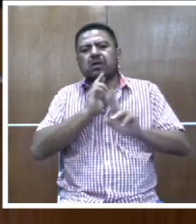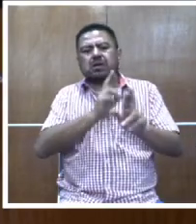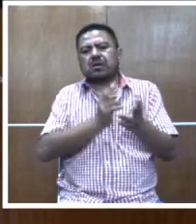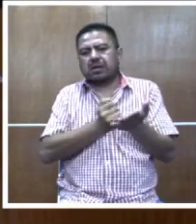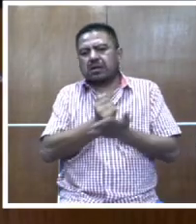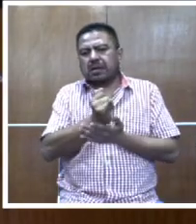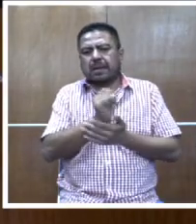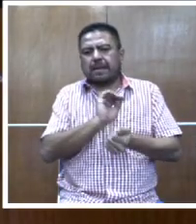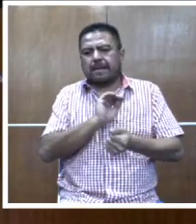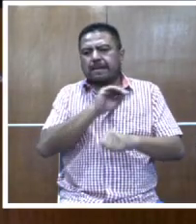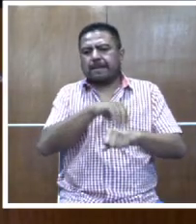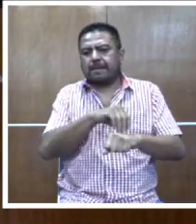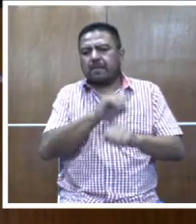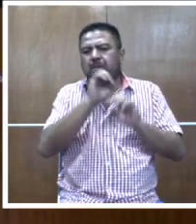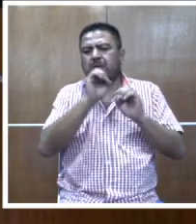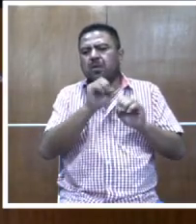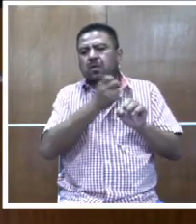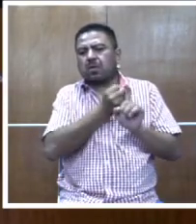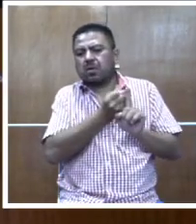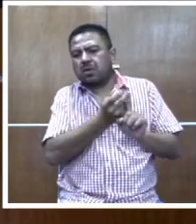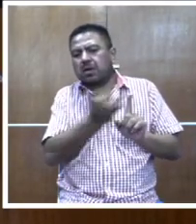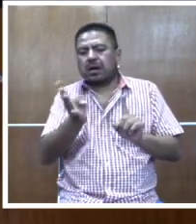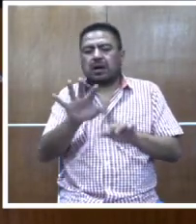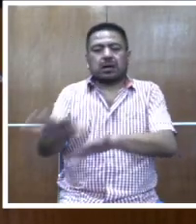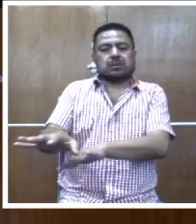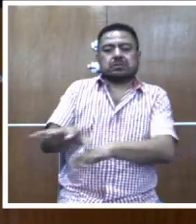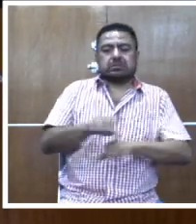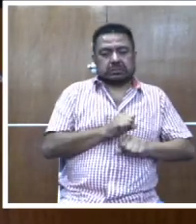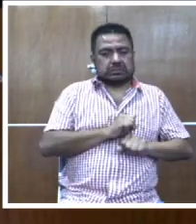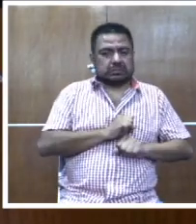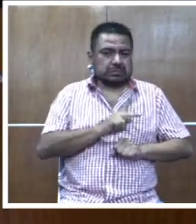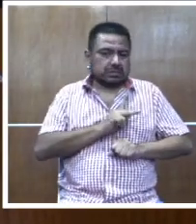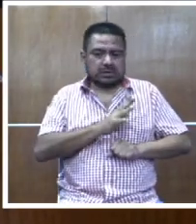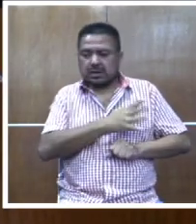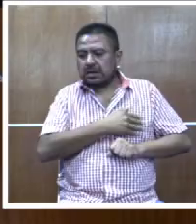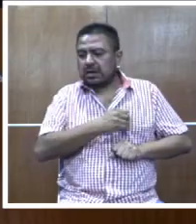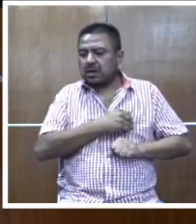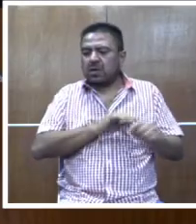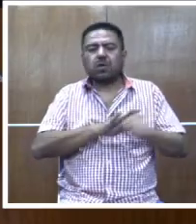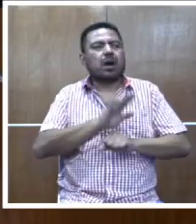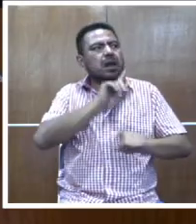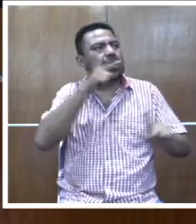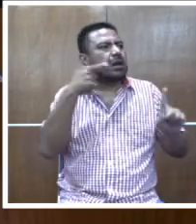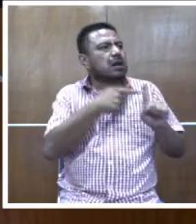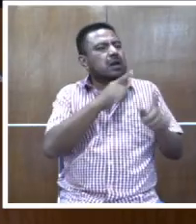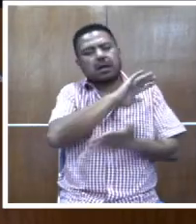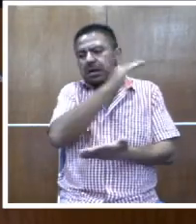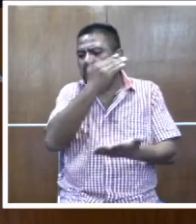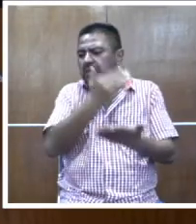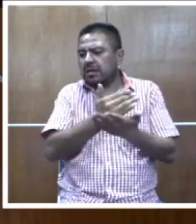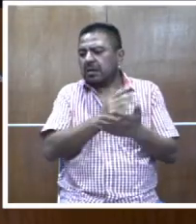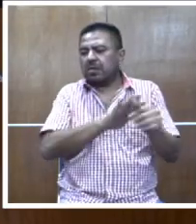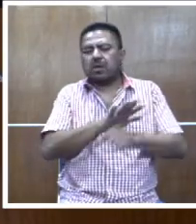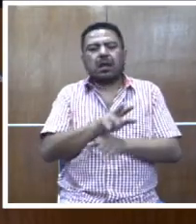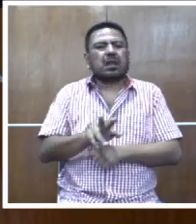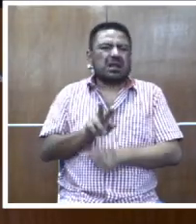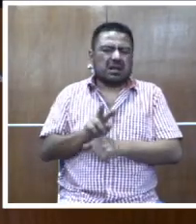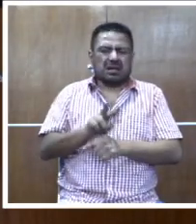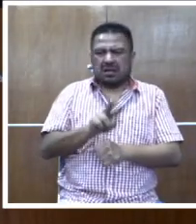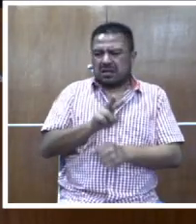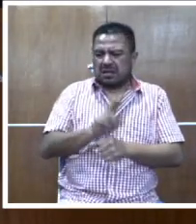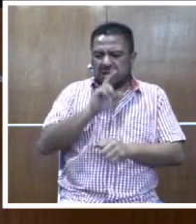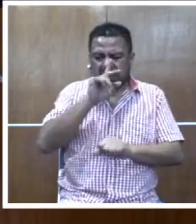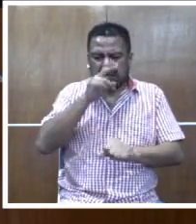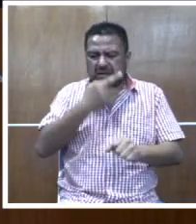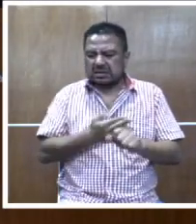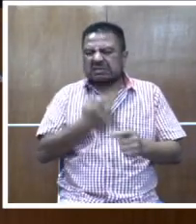definitiva y cualquiera de ellos lo sustraiga o retenga con la finalidad de suspender o privar de la guardia o custodia